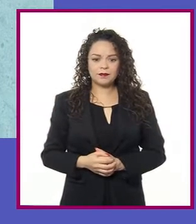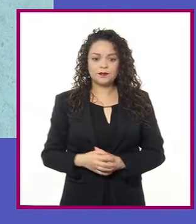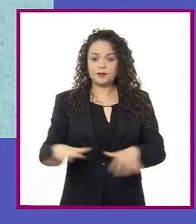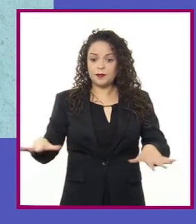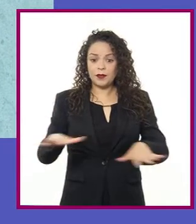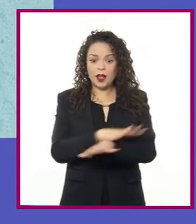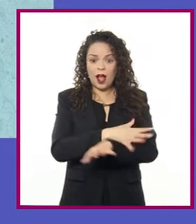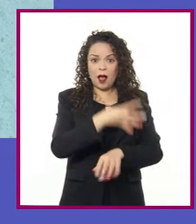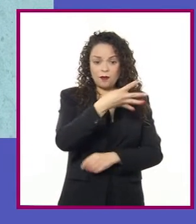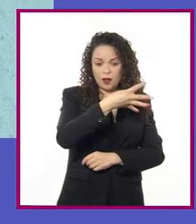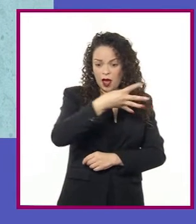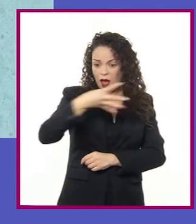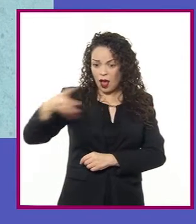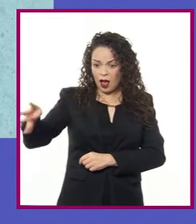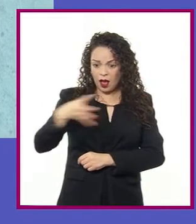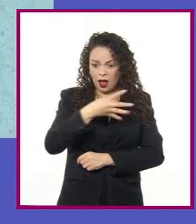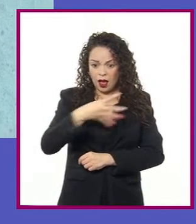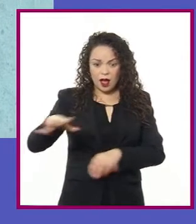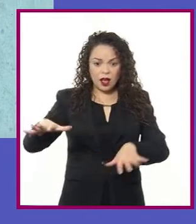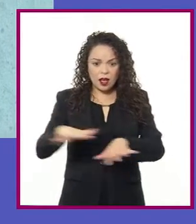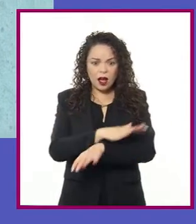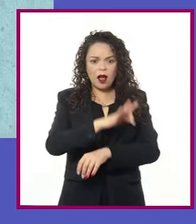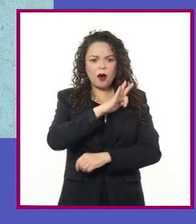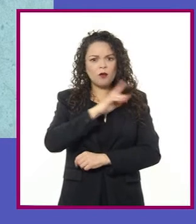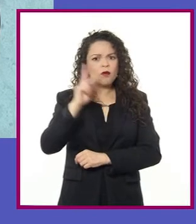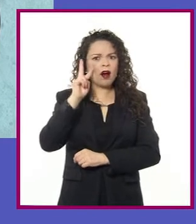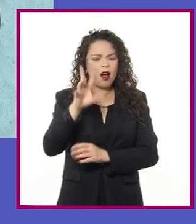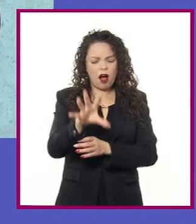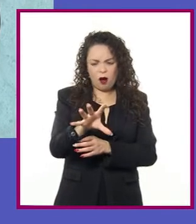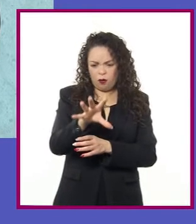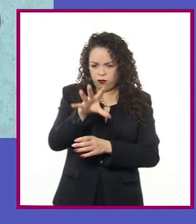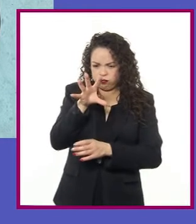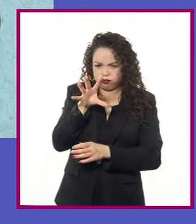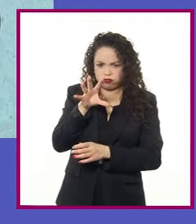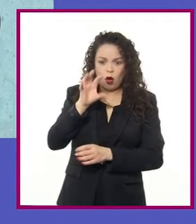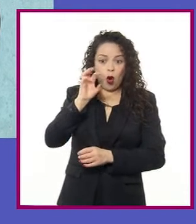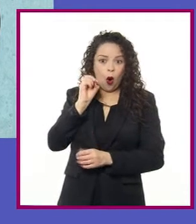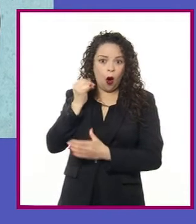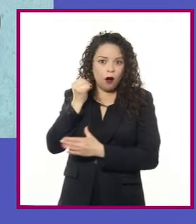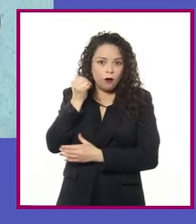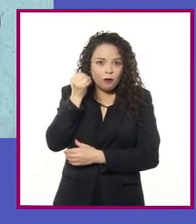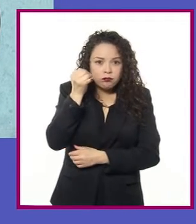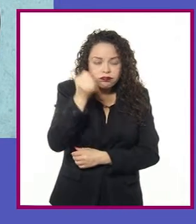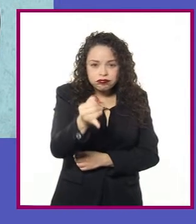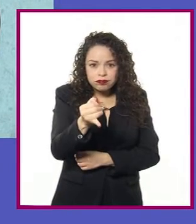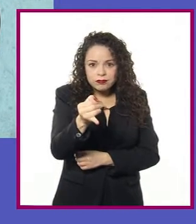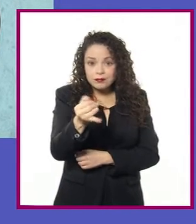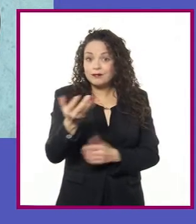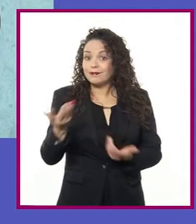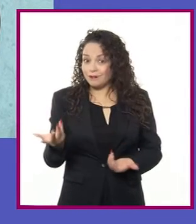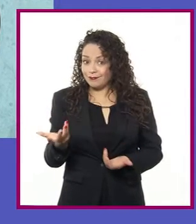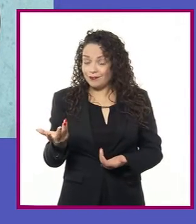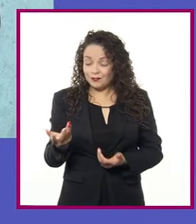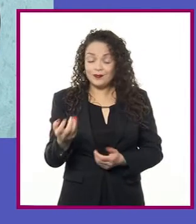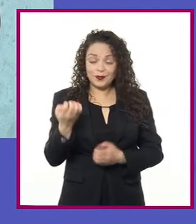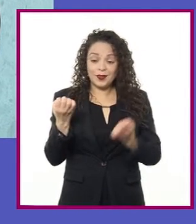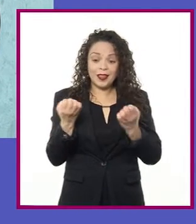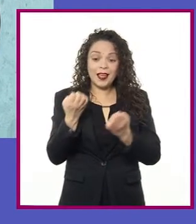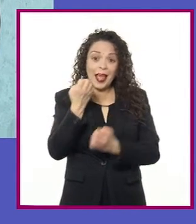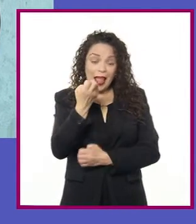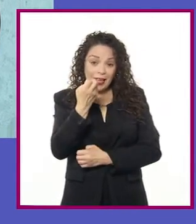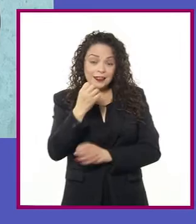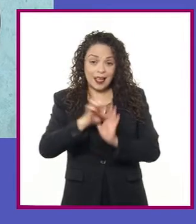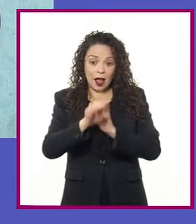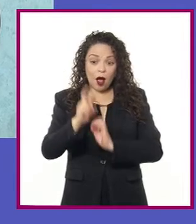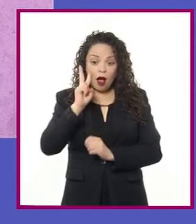dirección, se puede generar la ilusión de volumen o de profundidad. tal como sucede también con